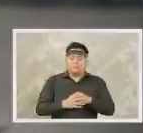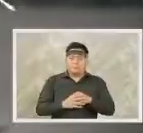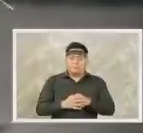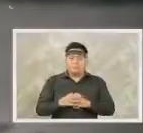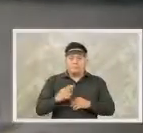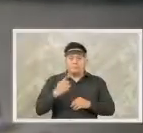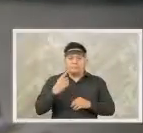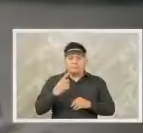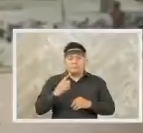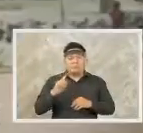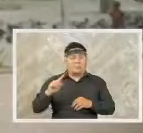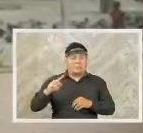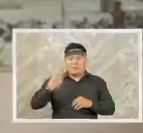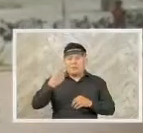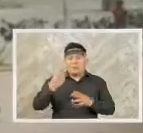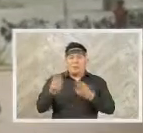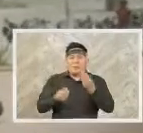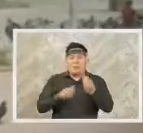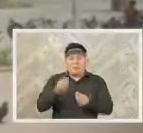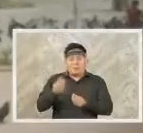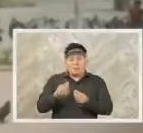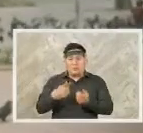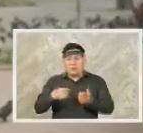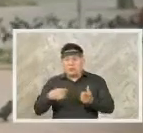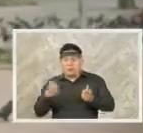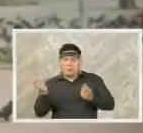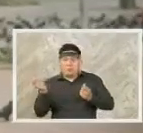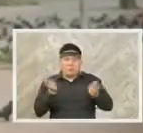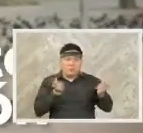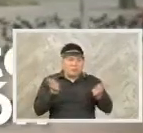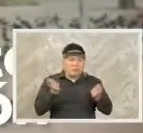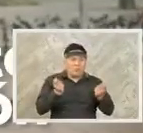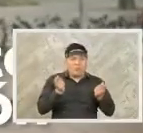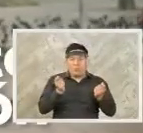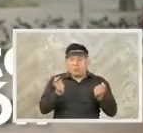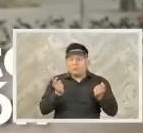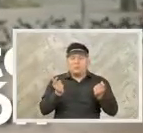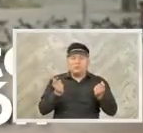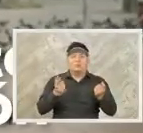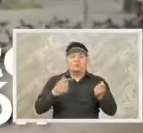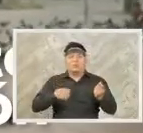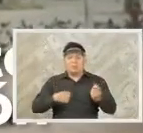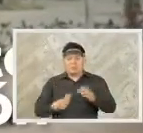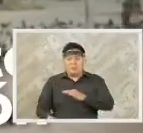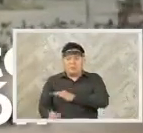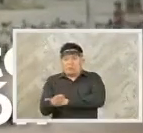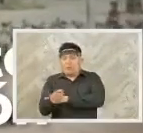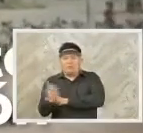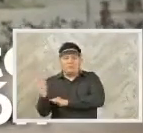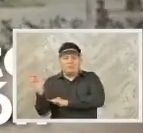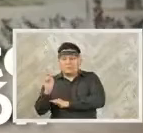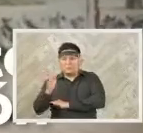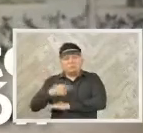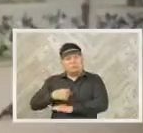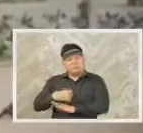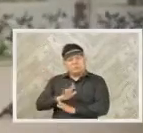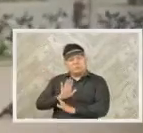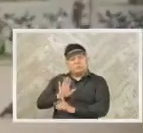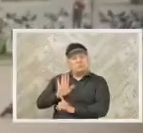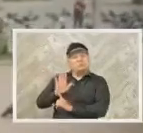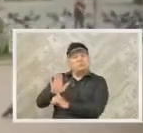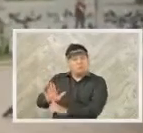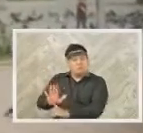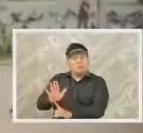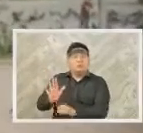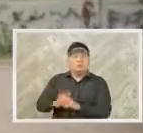para, primero, hacer mayor control social y luchar frontalmente contra la corrupción. Conocer nuestro plan de